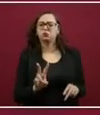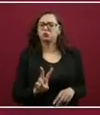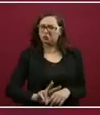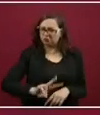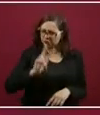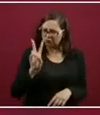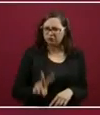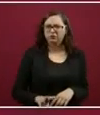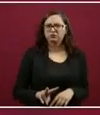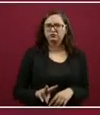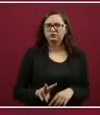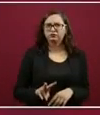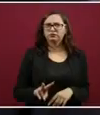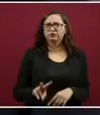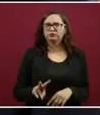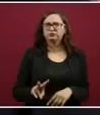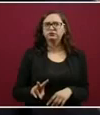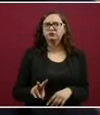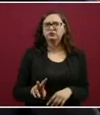tenemos